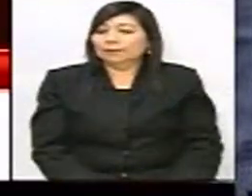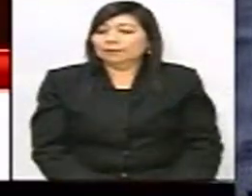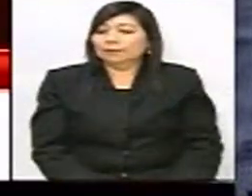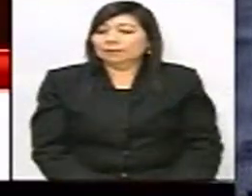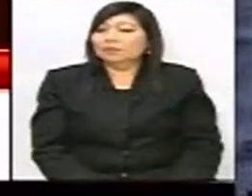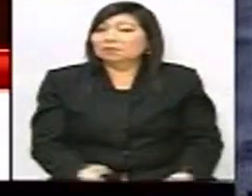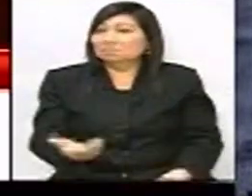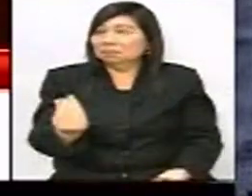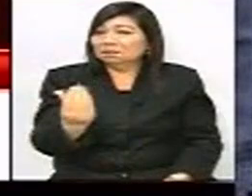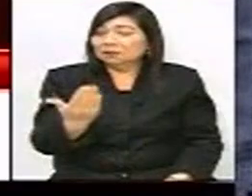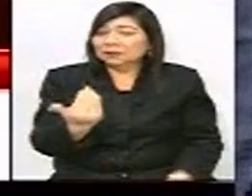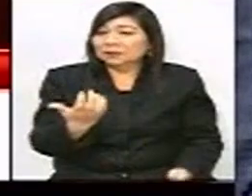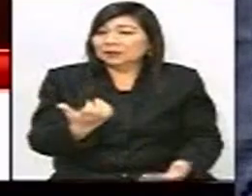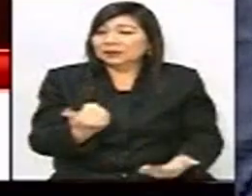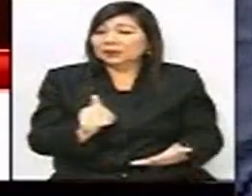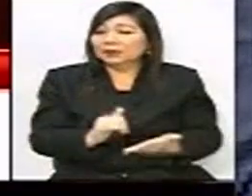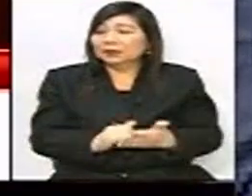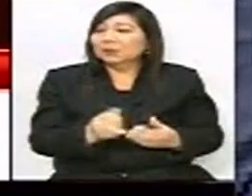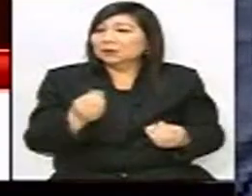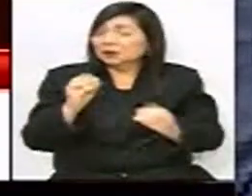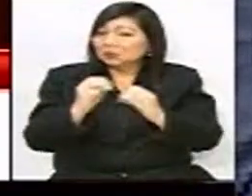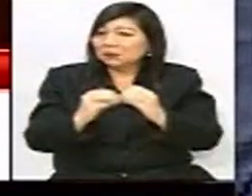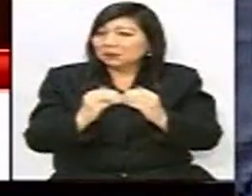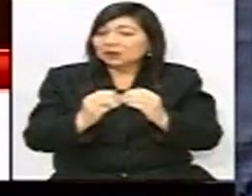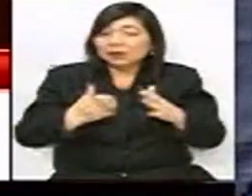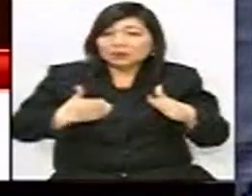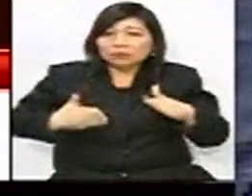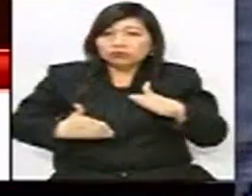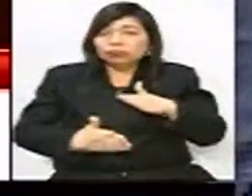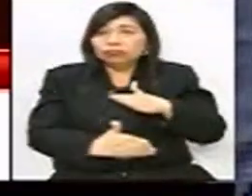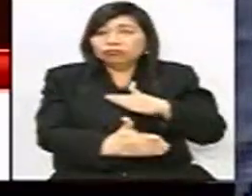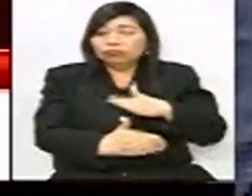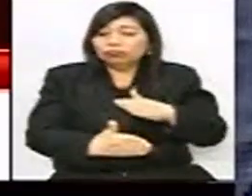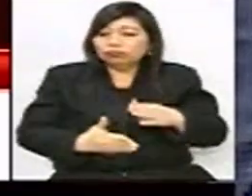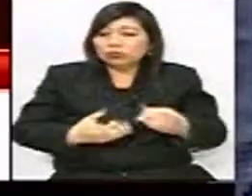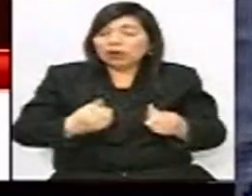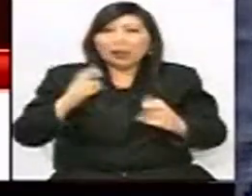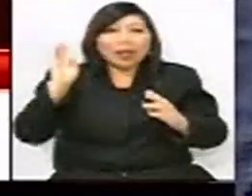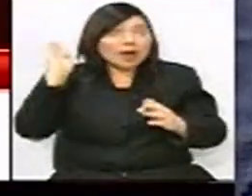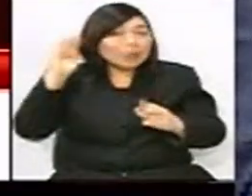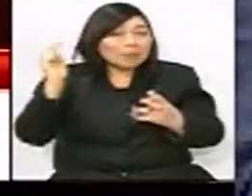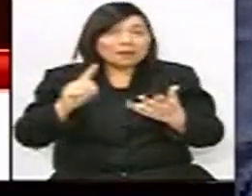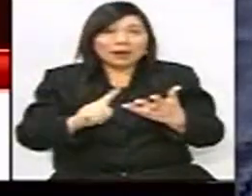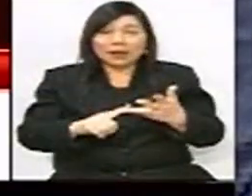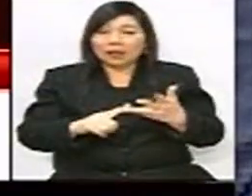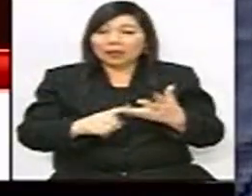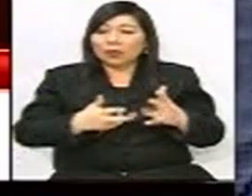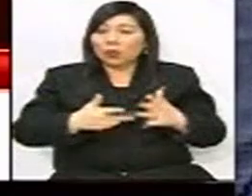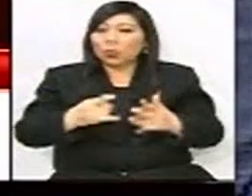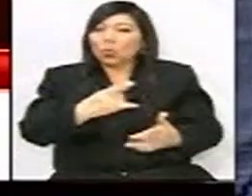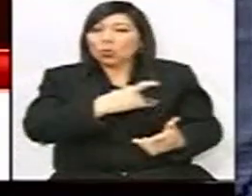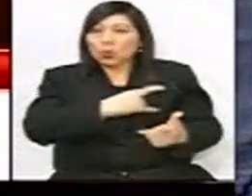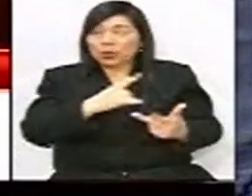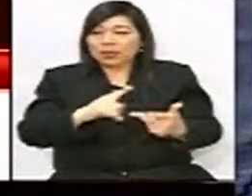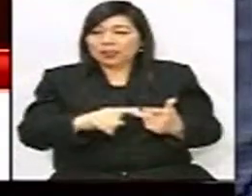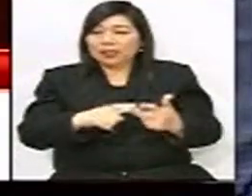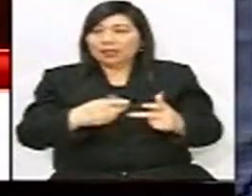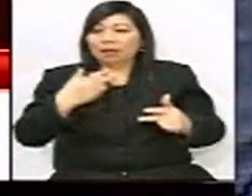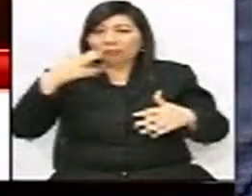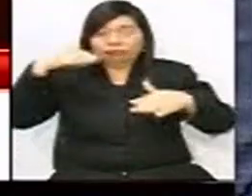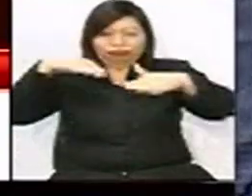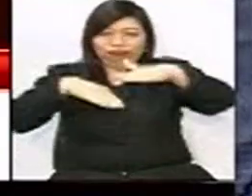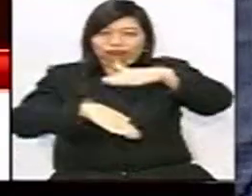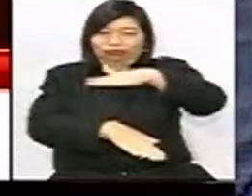con la recaudación a través de los peajes se hacía el mantenimiento de la carretera central, de la Javier Prado, de la Avenida Universitaria, de la Vía